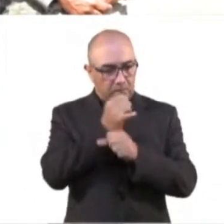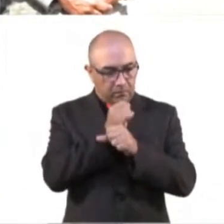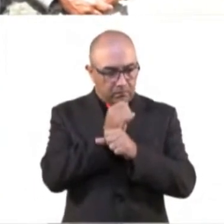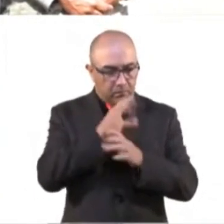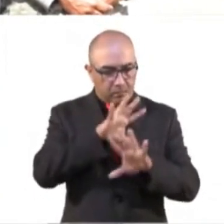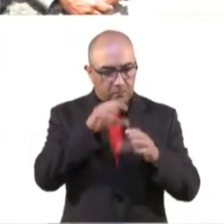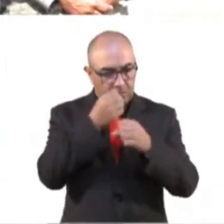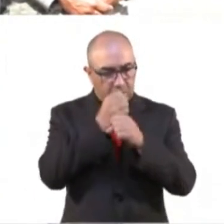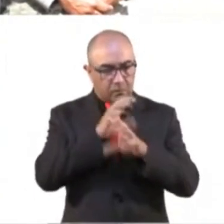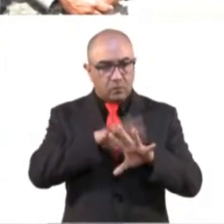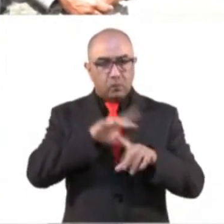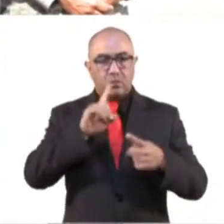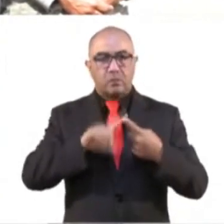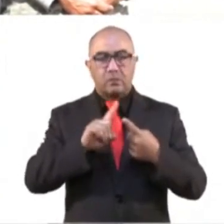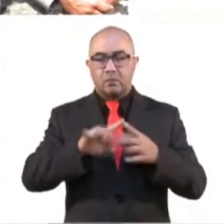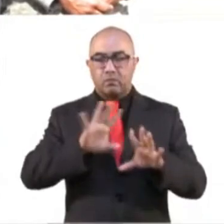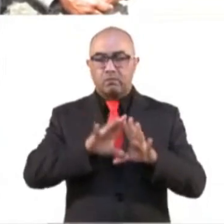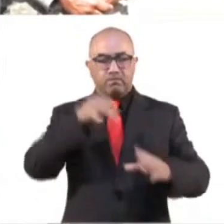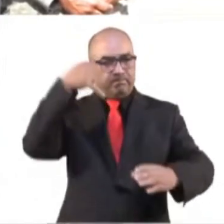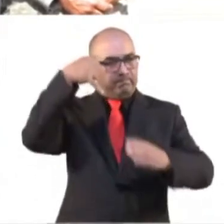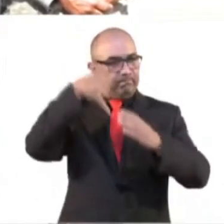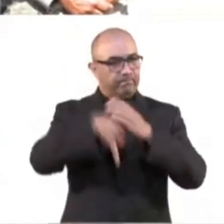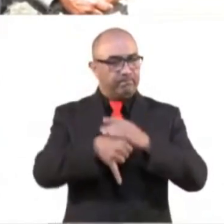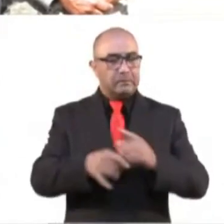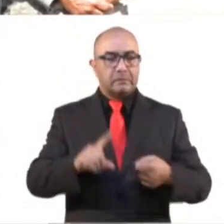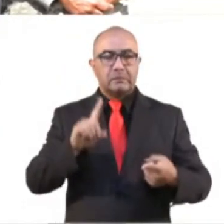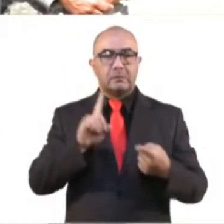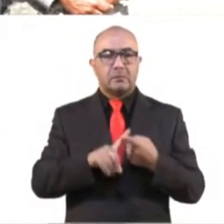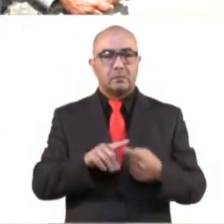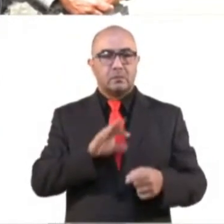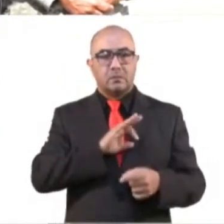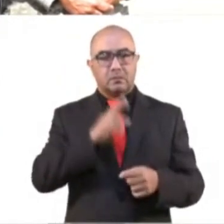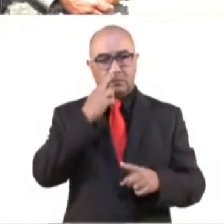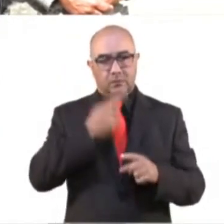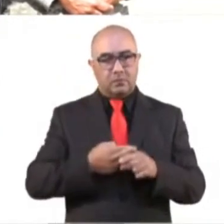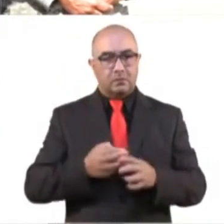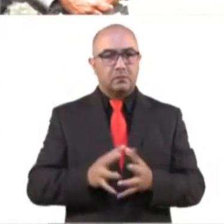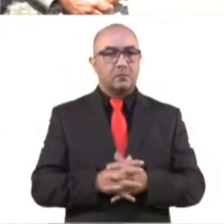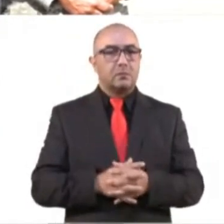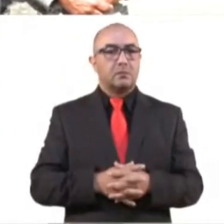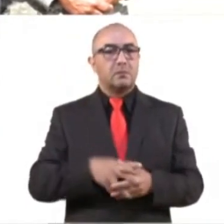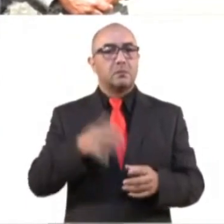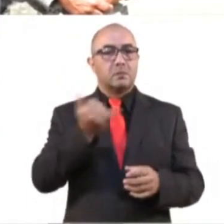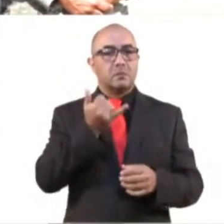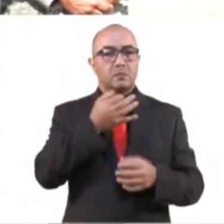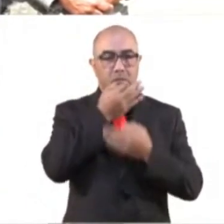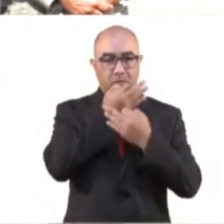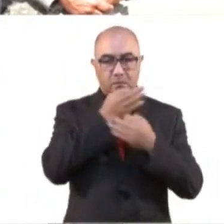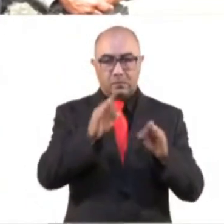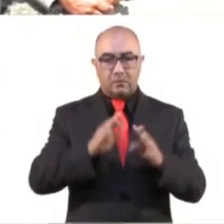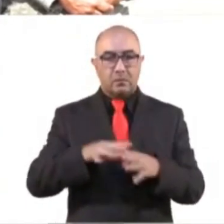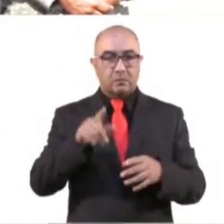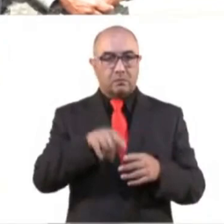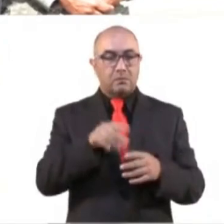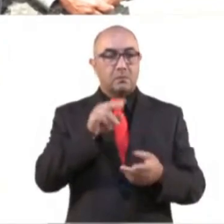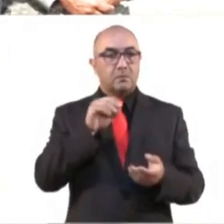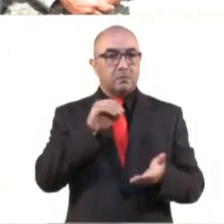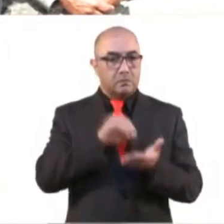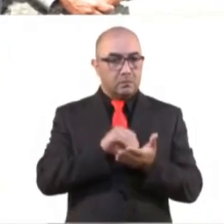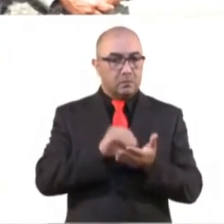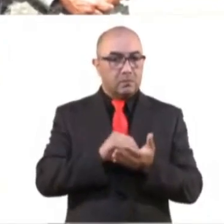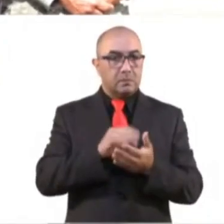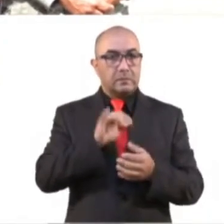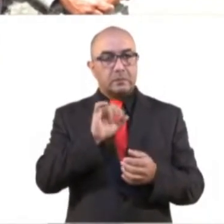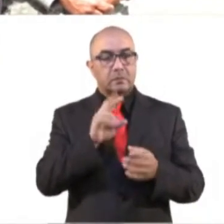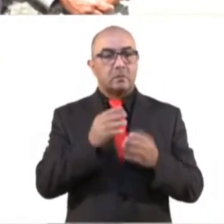se va a llegar a las últimas consecuencias eh finalmente decirles sobre el servicio del metro estaremos